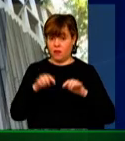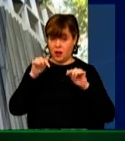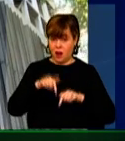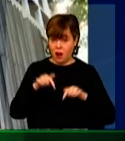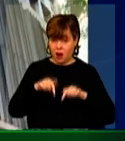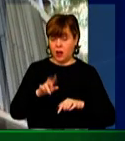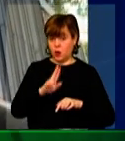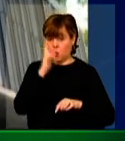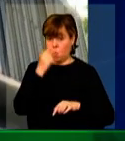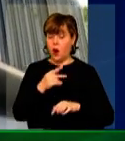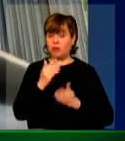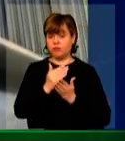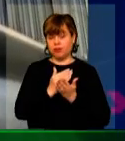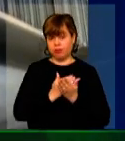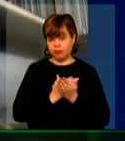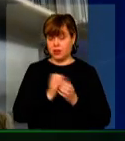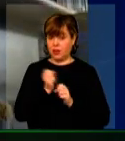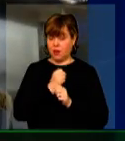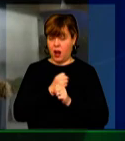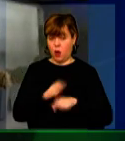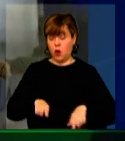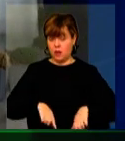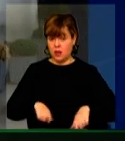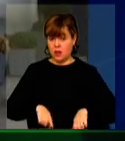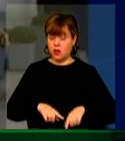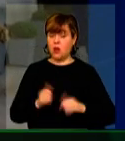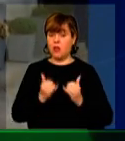base de datos que ya hemos trabajado con estos ministerios, se les otorgará día y hora.